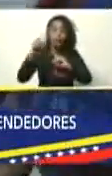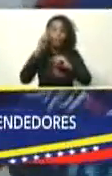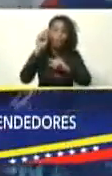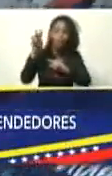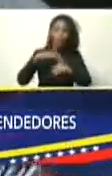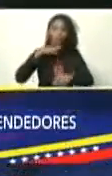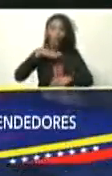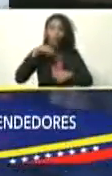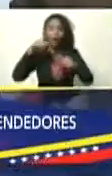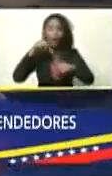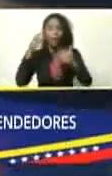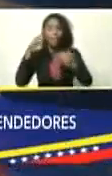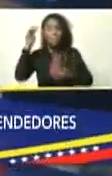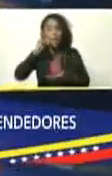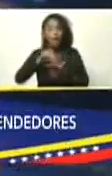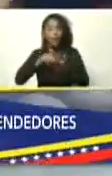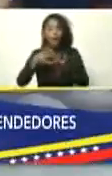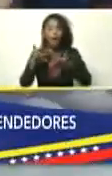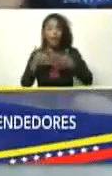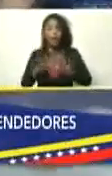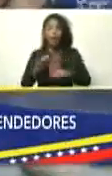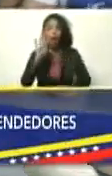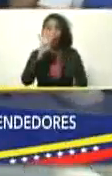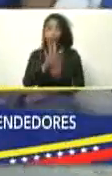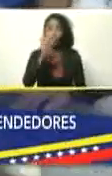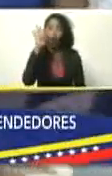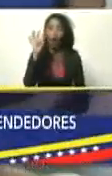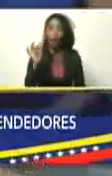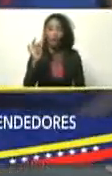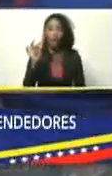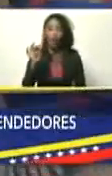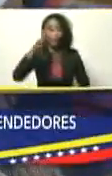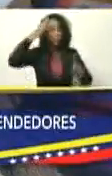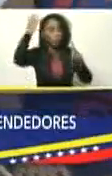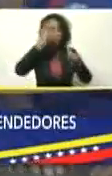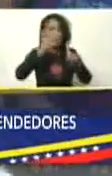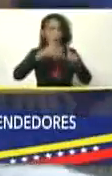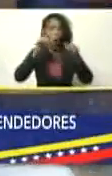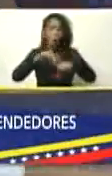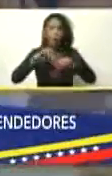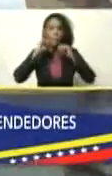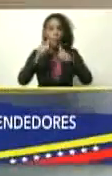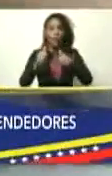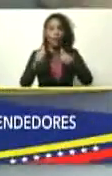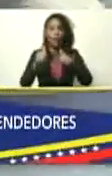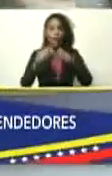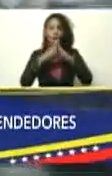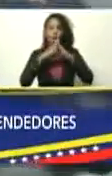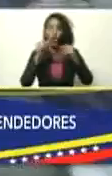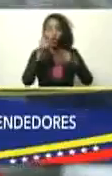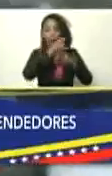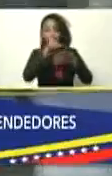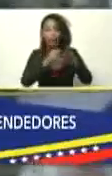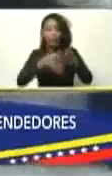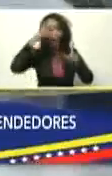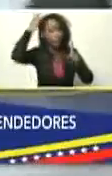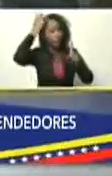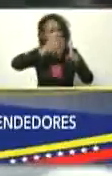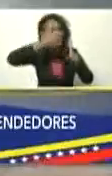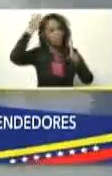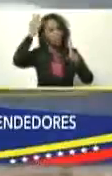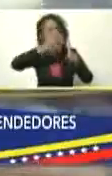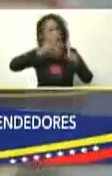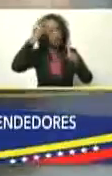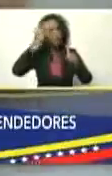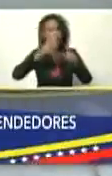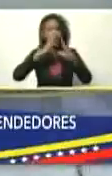en Miranda nacieron las 4F. La F de formación, y hoy arranca toda la línea de formación para todos